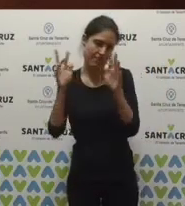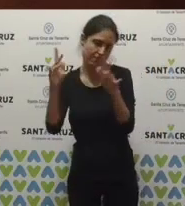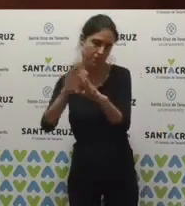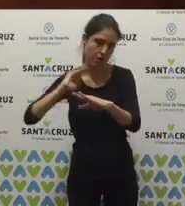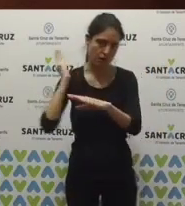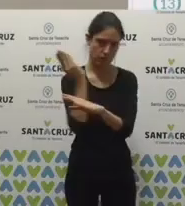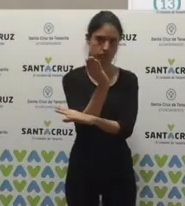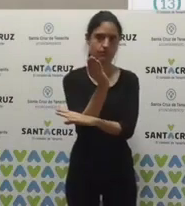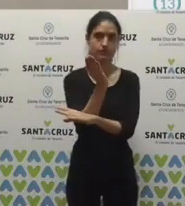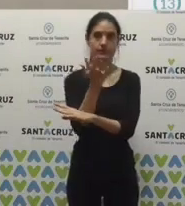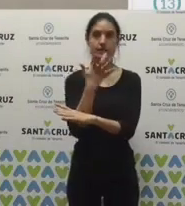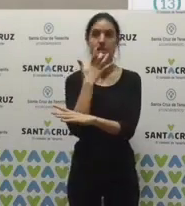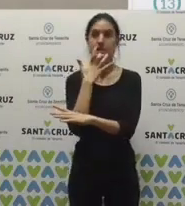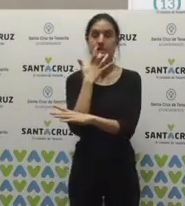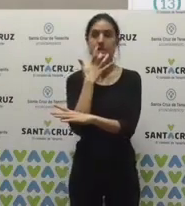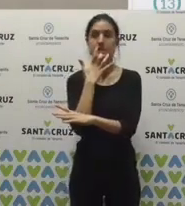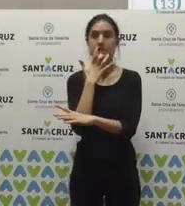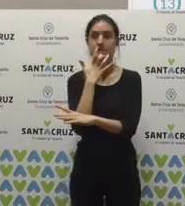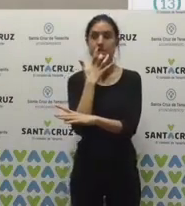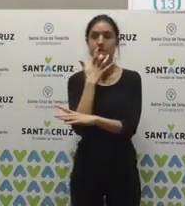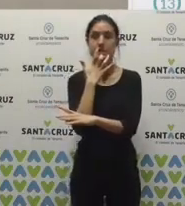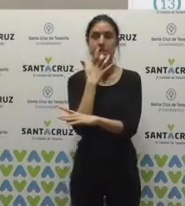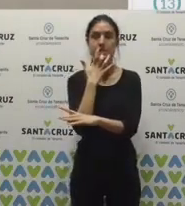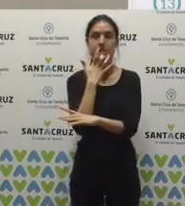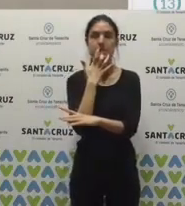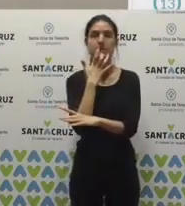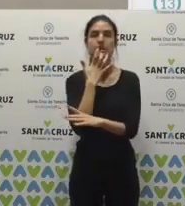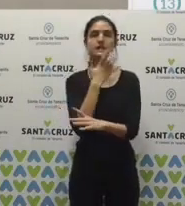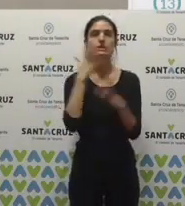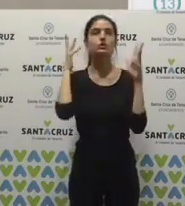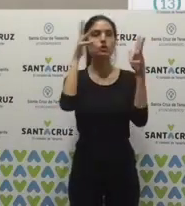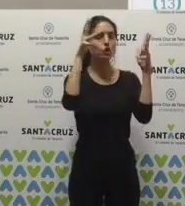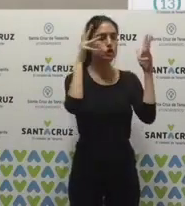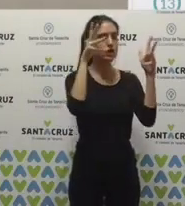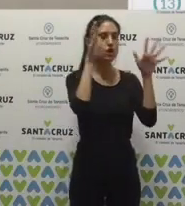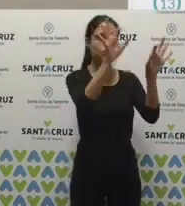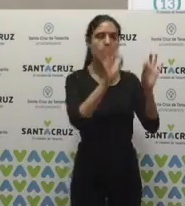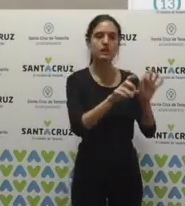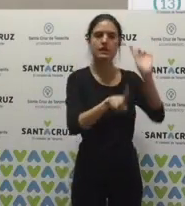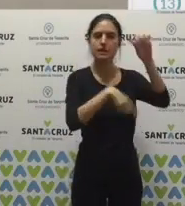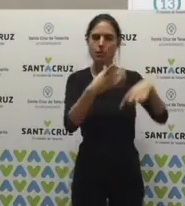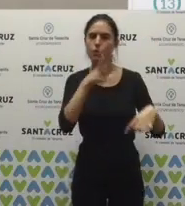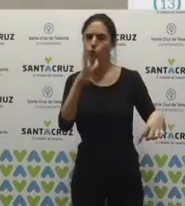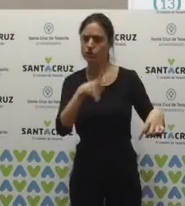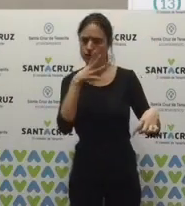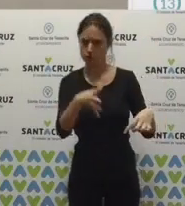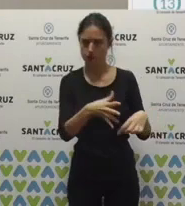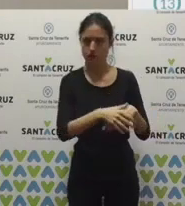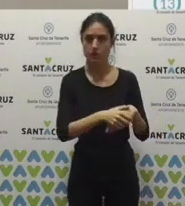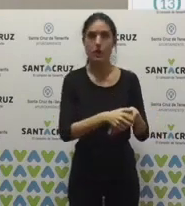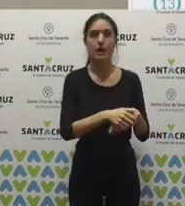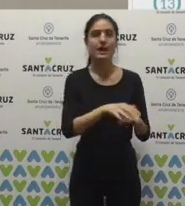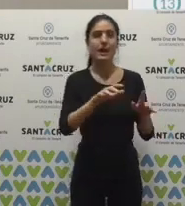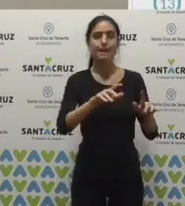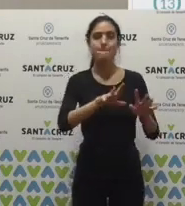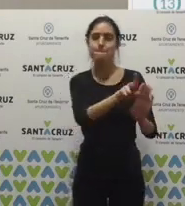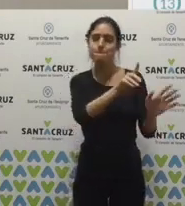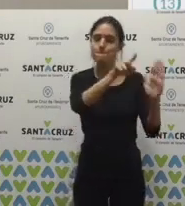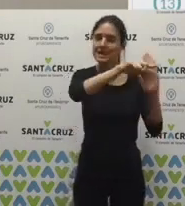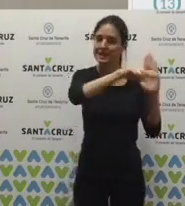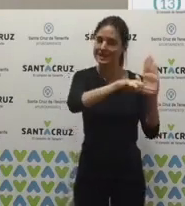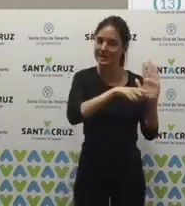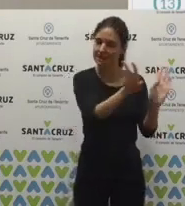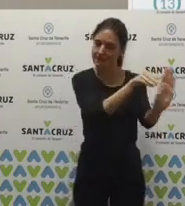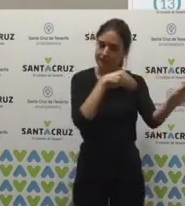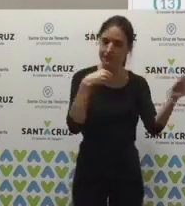le sugiero anunciarlo como sigue el explicado los motivos implementar las medidas de flexibilización del impacto de la